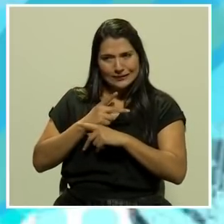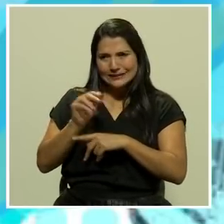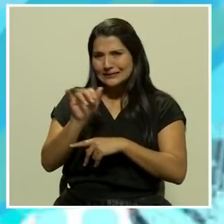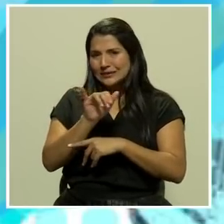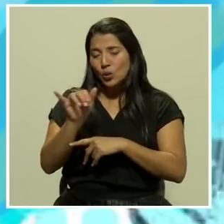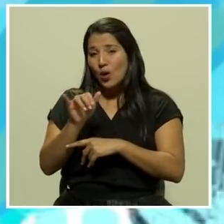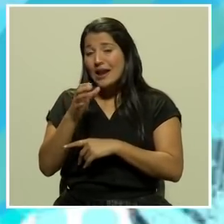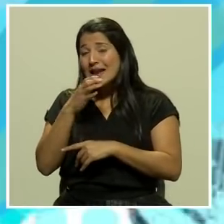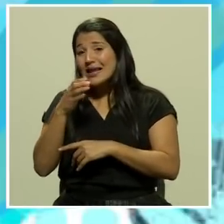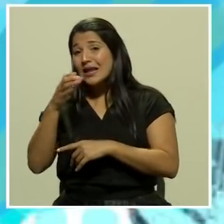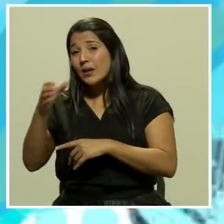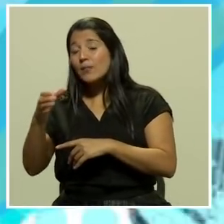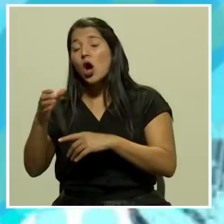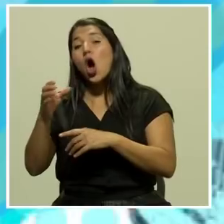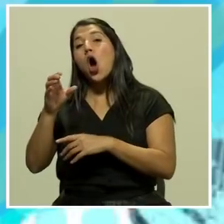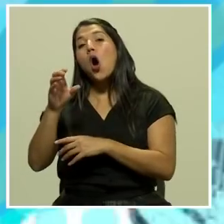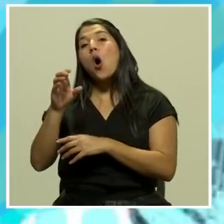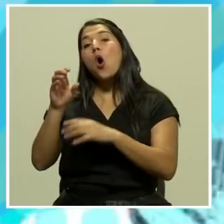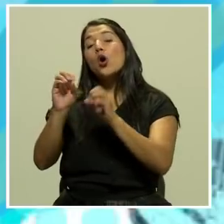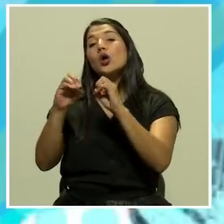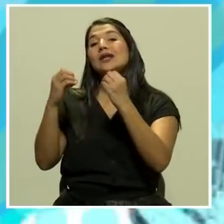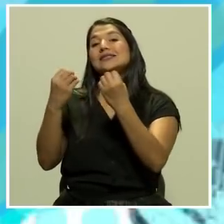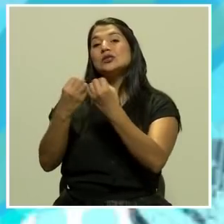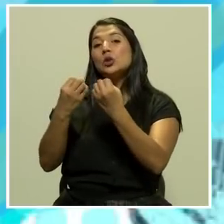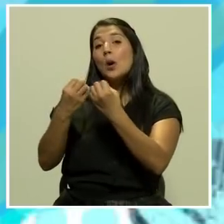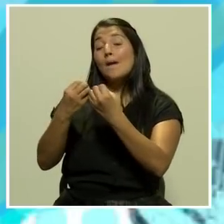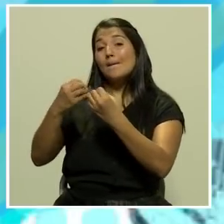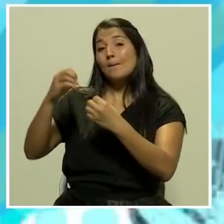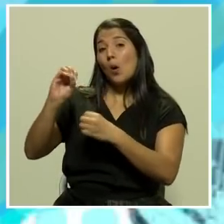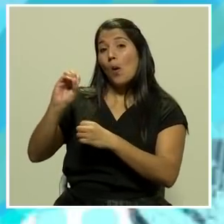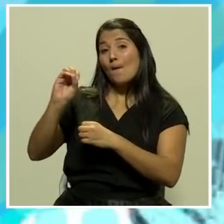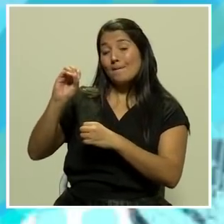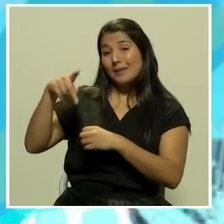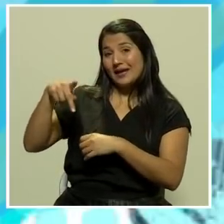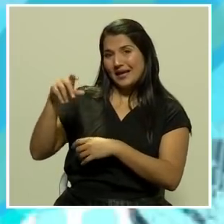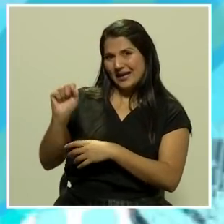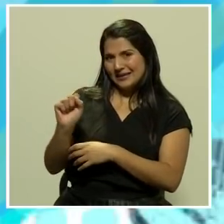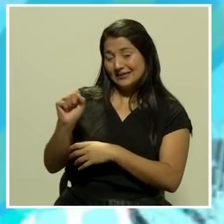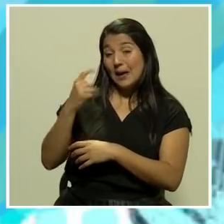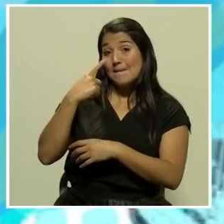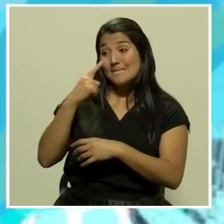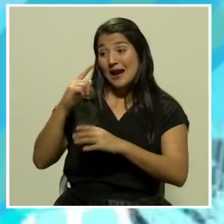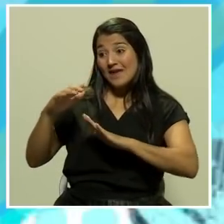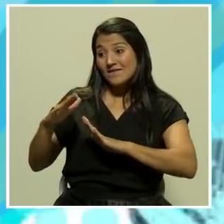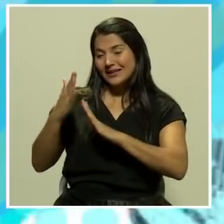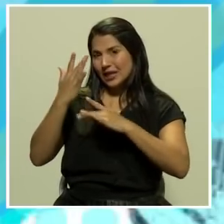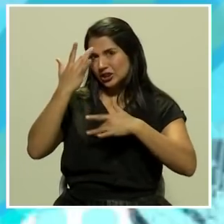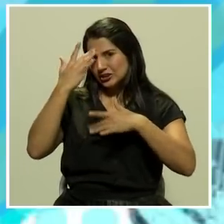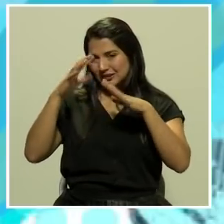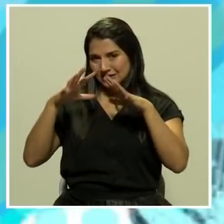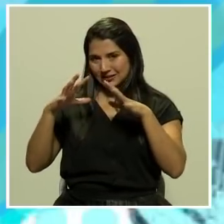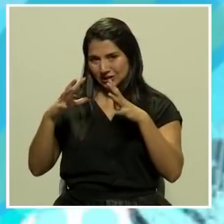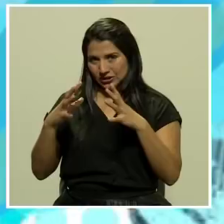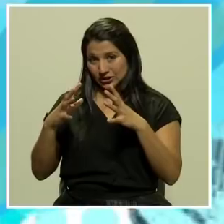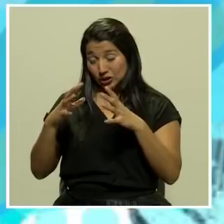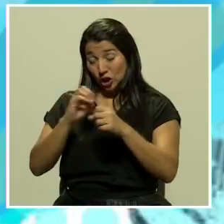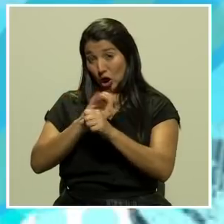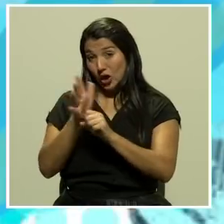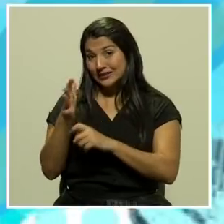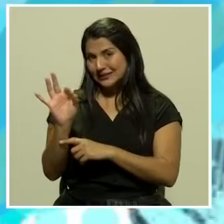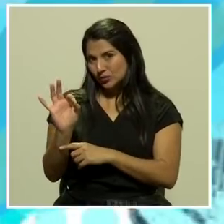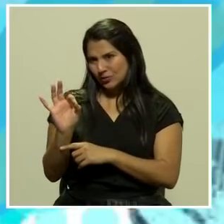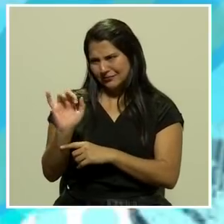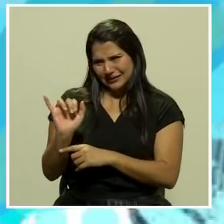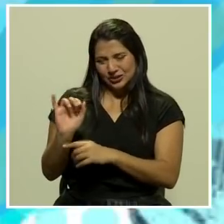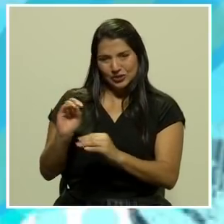de la Salud para el COVID-19. Eso es prácticamente claro. El